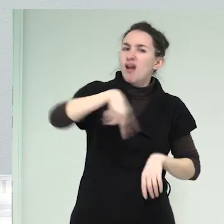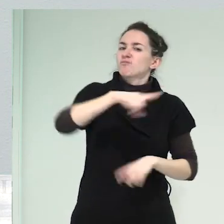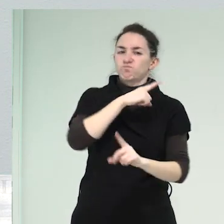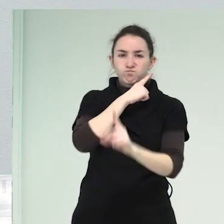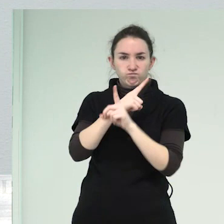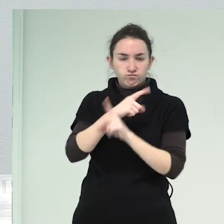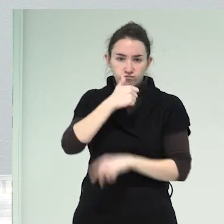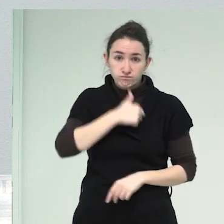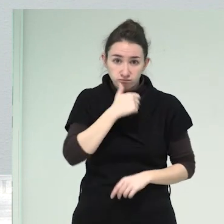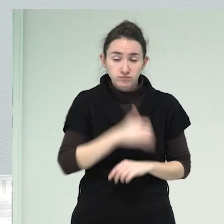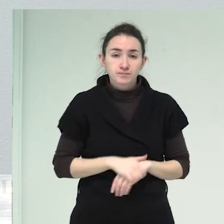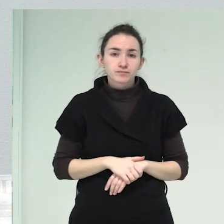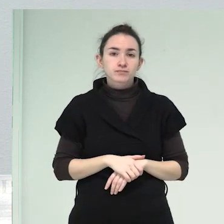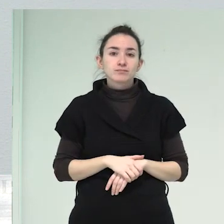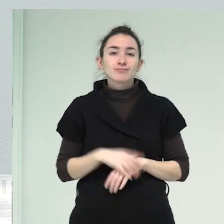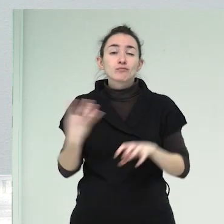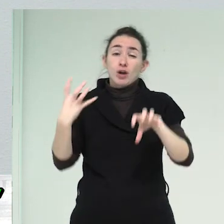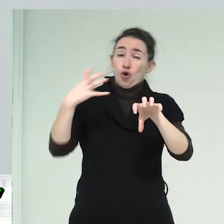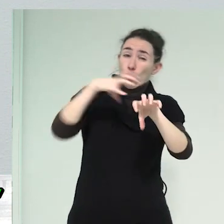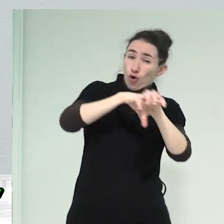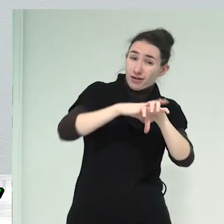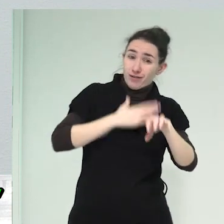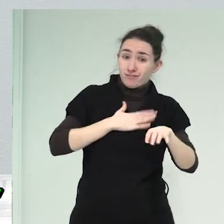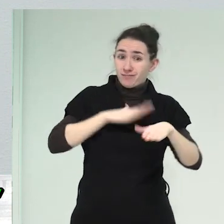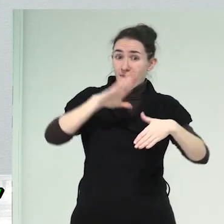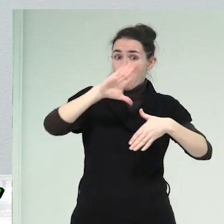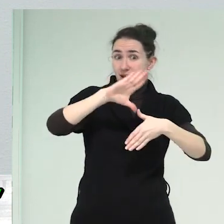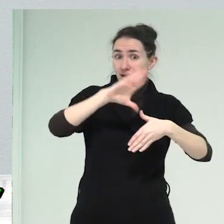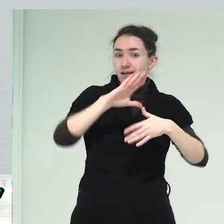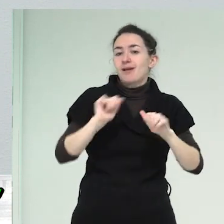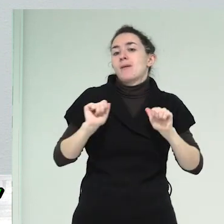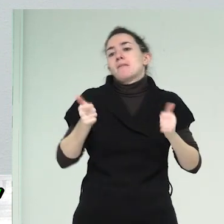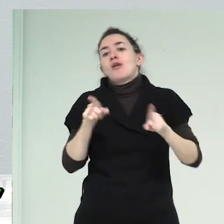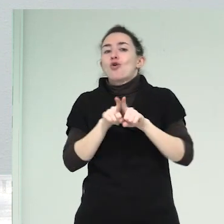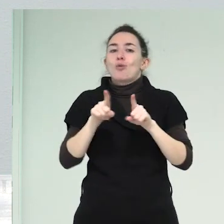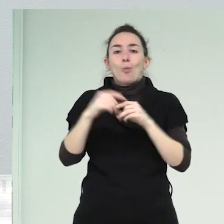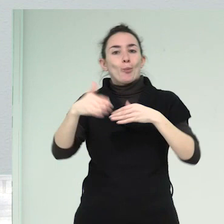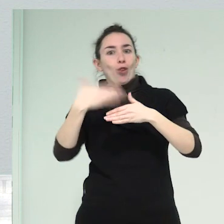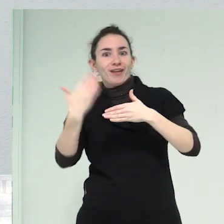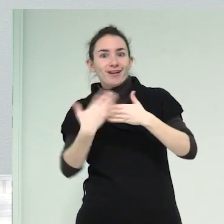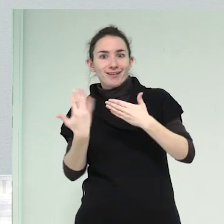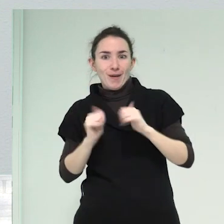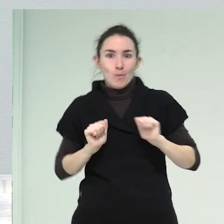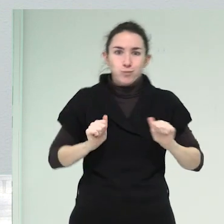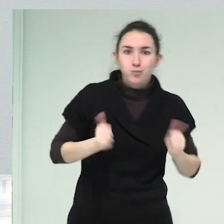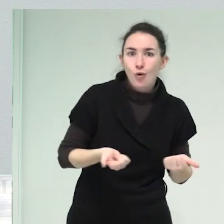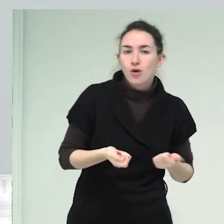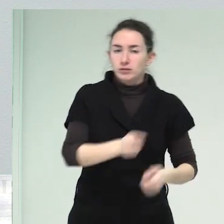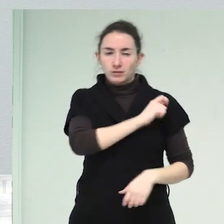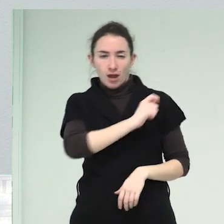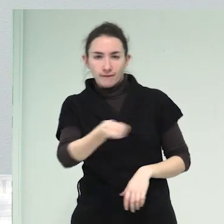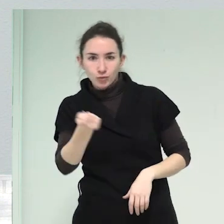intrusión colonial en América, el advenimiento de la modernidad, la esclavitud, la explotación del